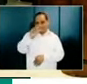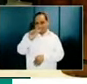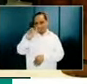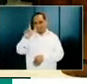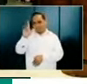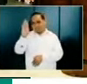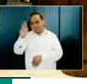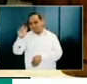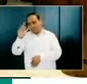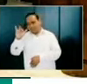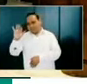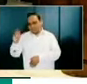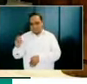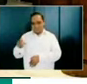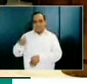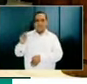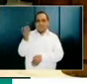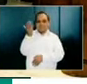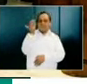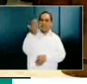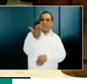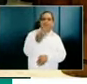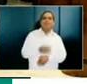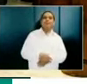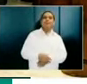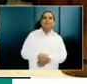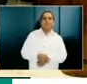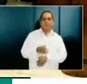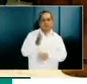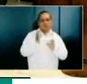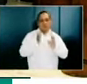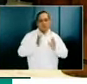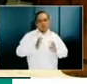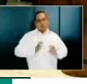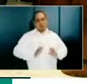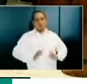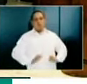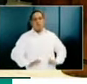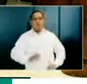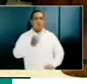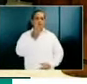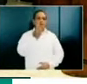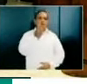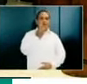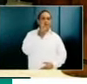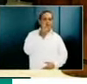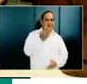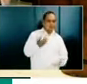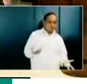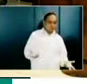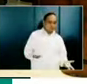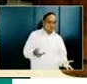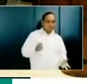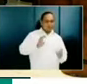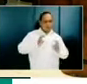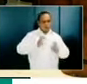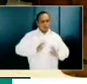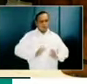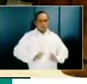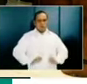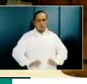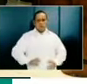la de barrio? ¿De qué te sirve tu elegancia? Ay, porque se quedó un papucho ahí, ¿no? ¿De qué te sirve tu elegancia